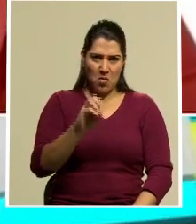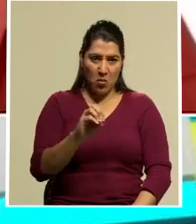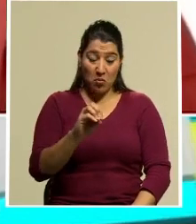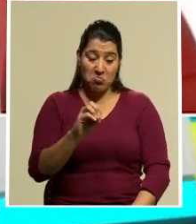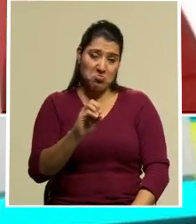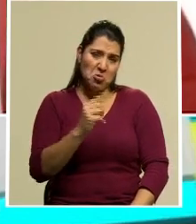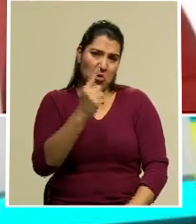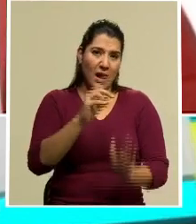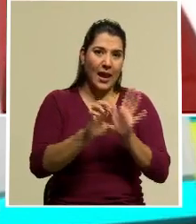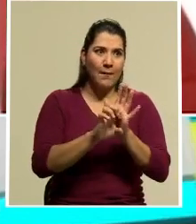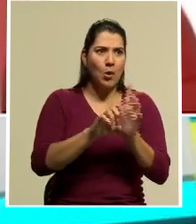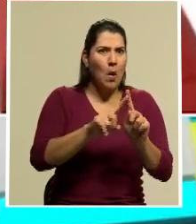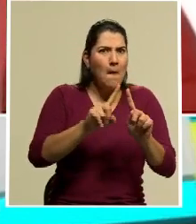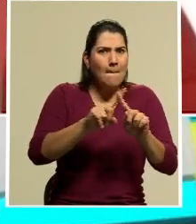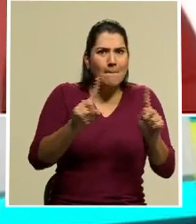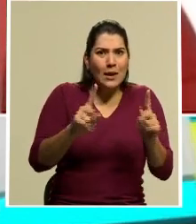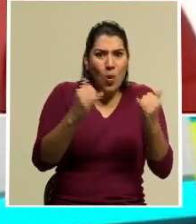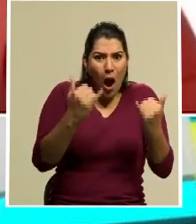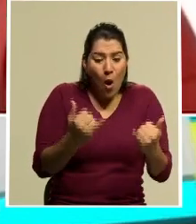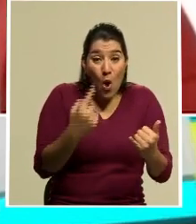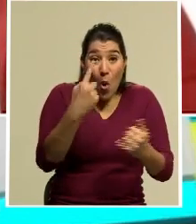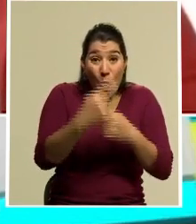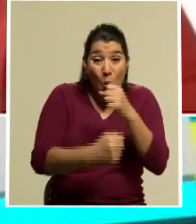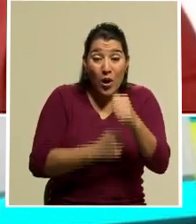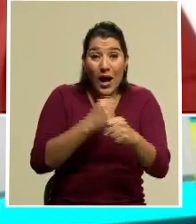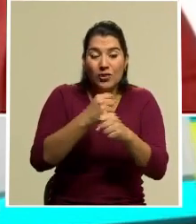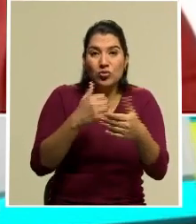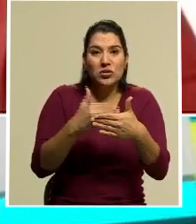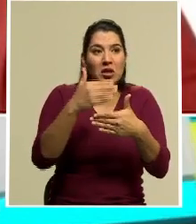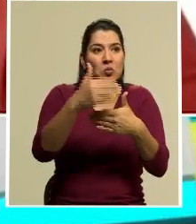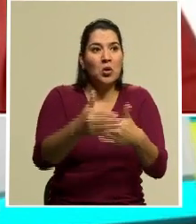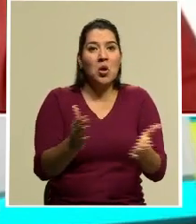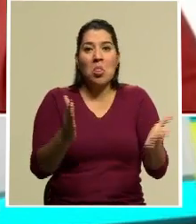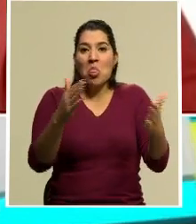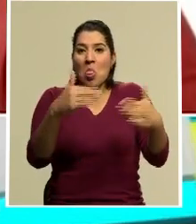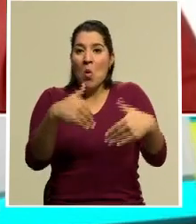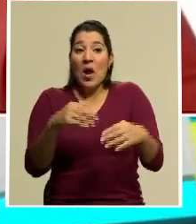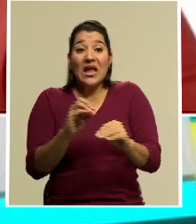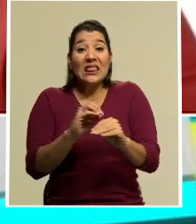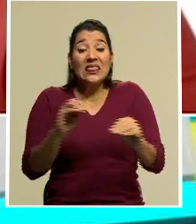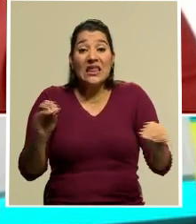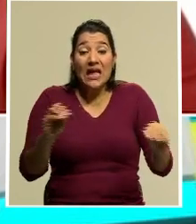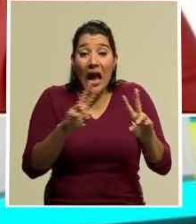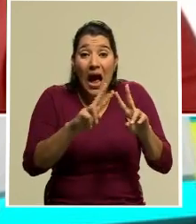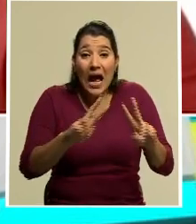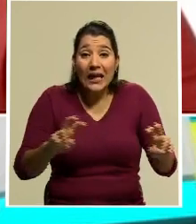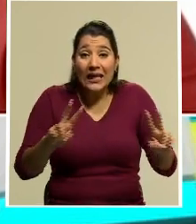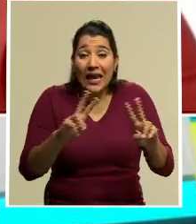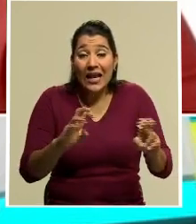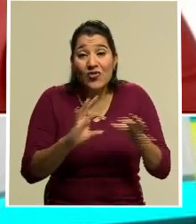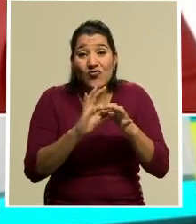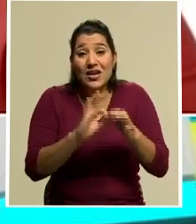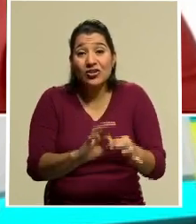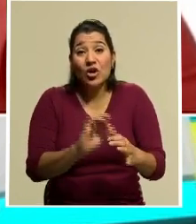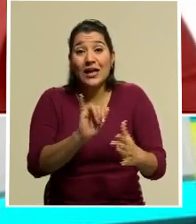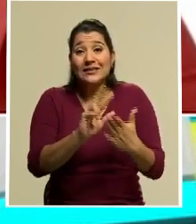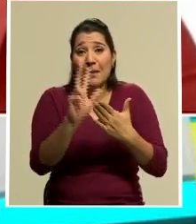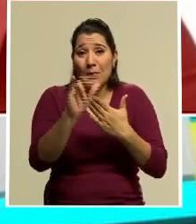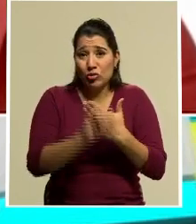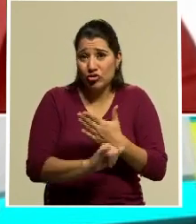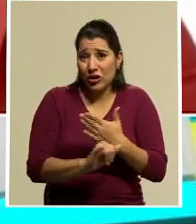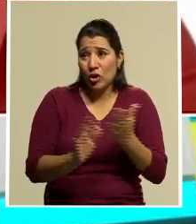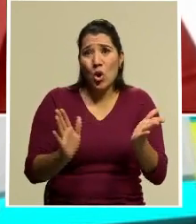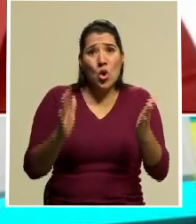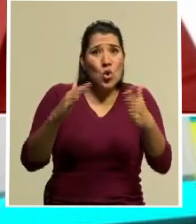después no se tiene siquiera los estudios correspondientes y menos la ruta